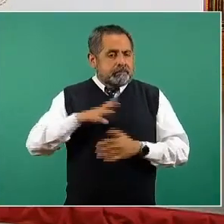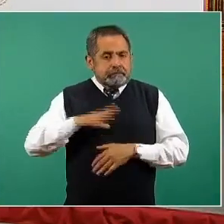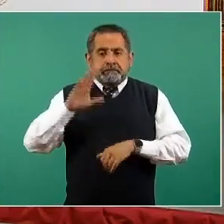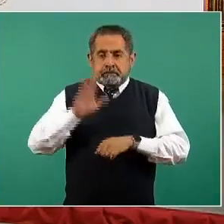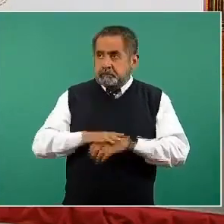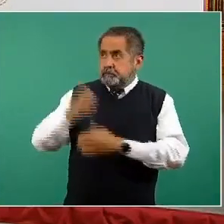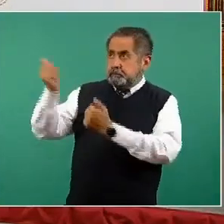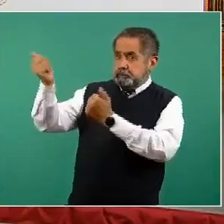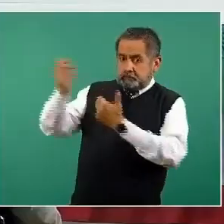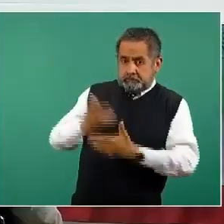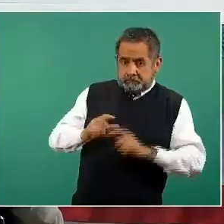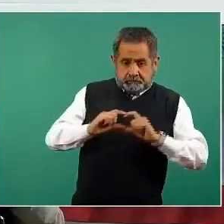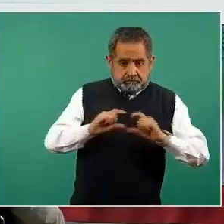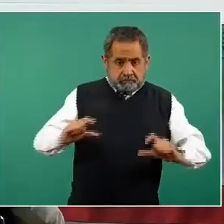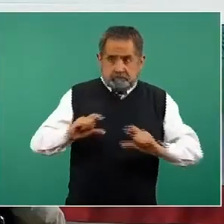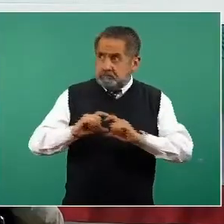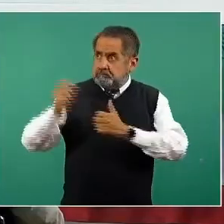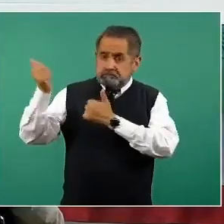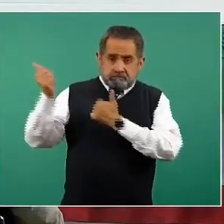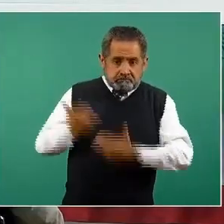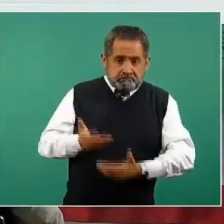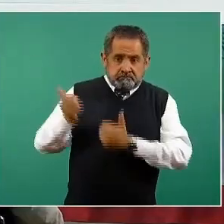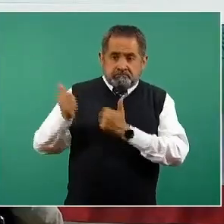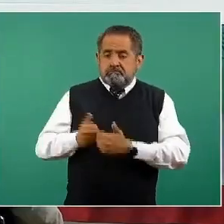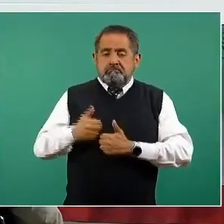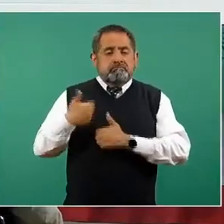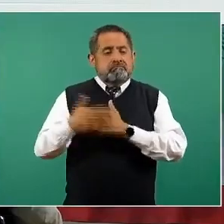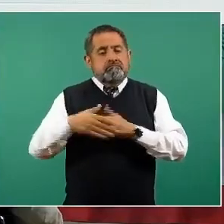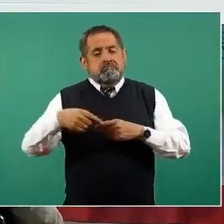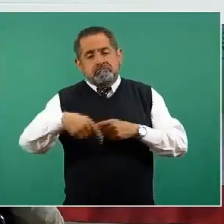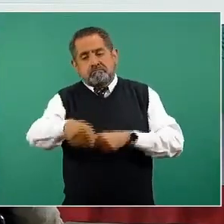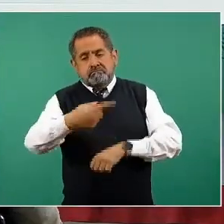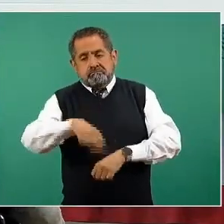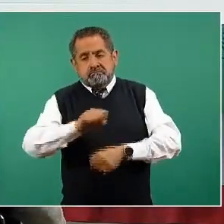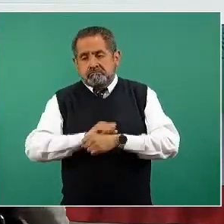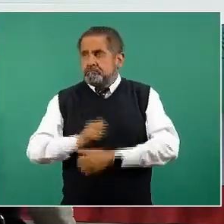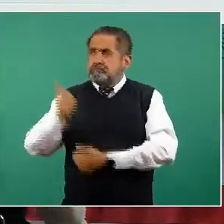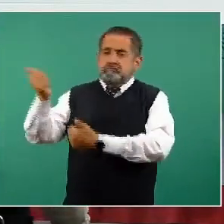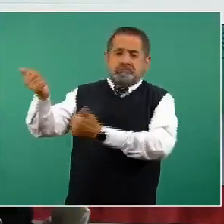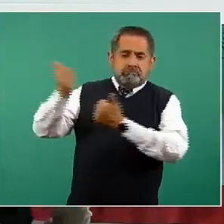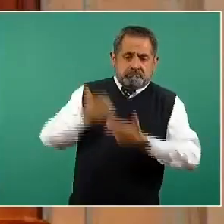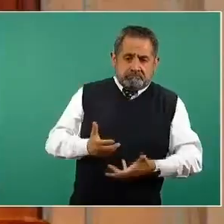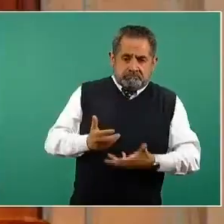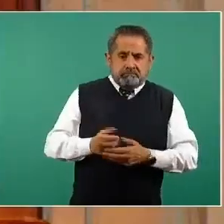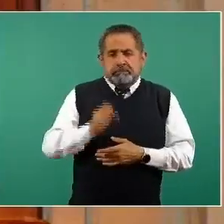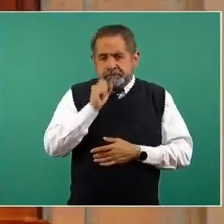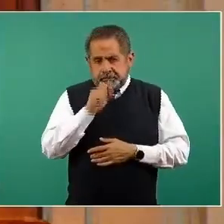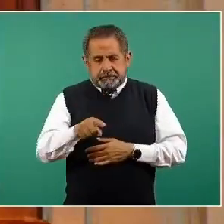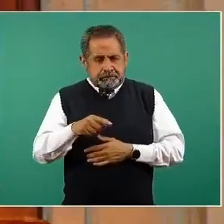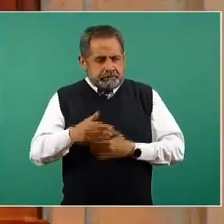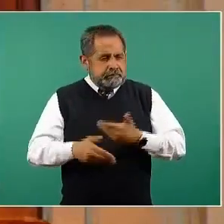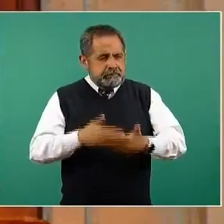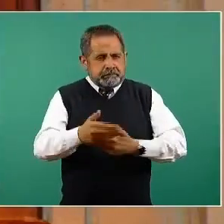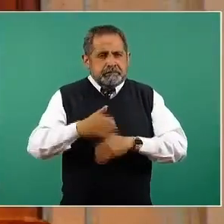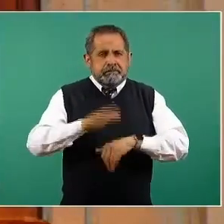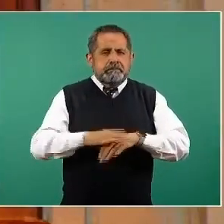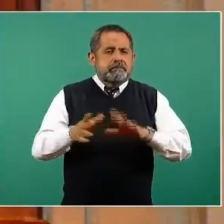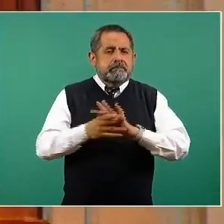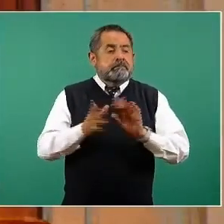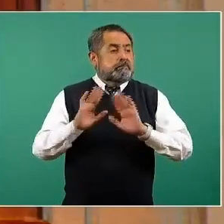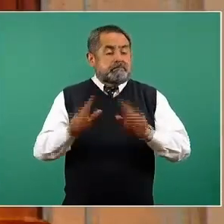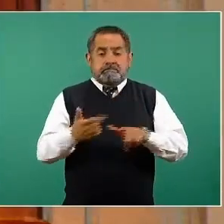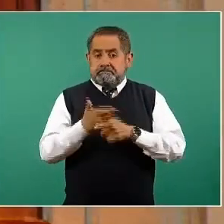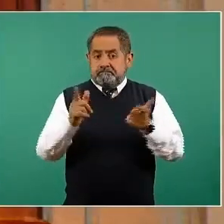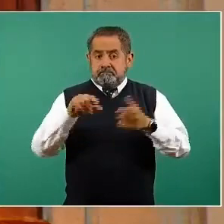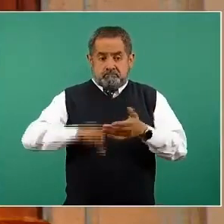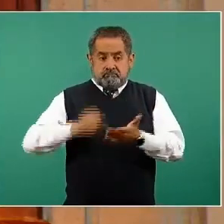dosis de vacuna, embarques de vacuna que van a llegar en esta semana, además del que vamos a ver más adelante que se liberó el